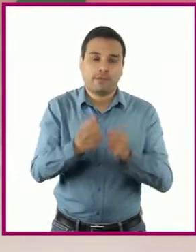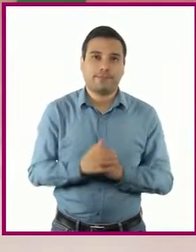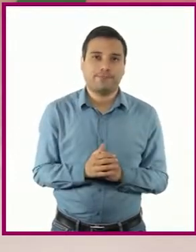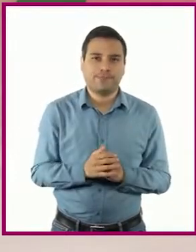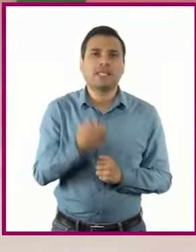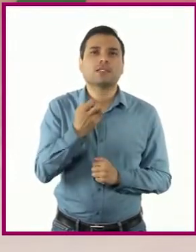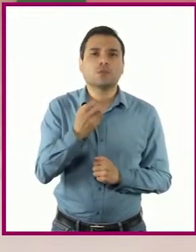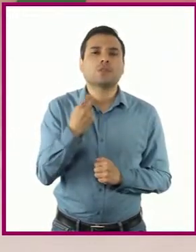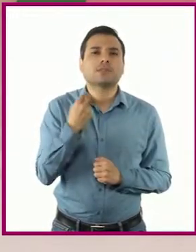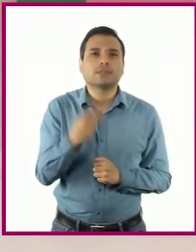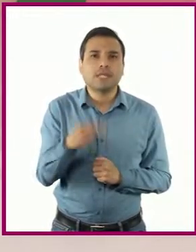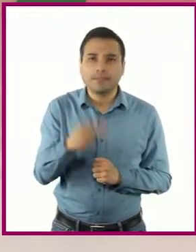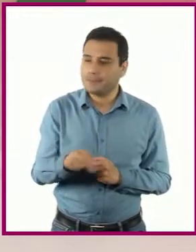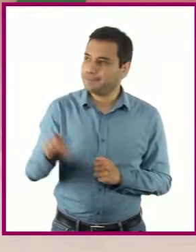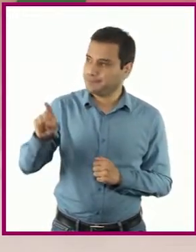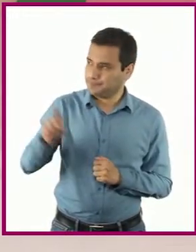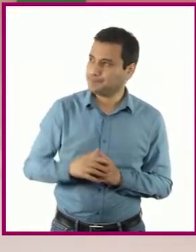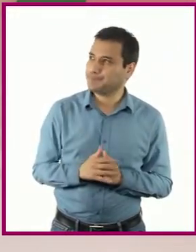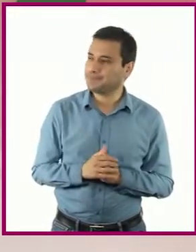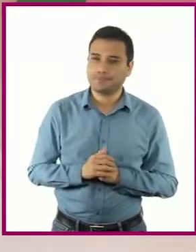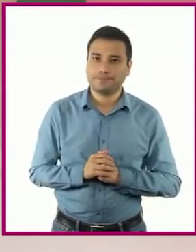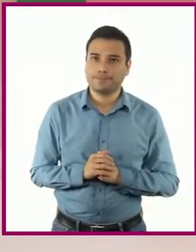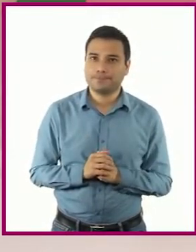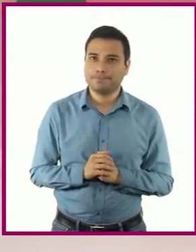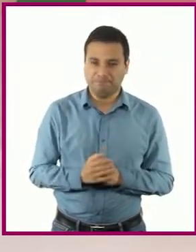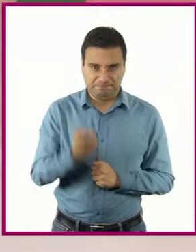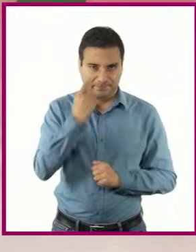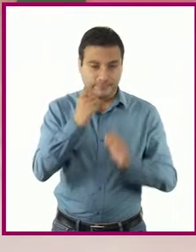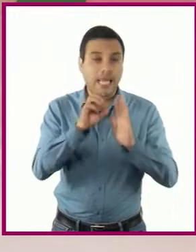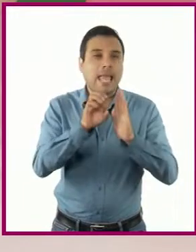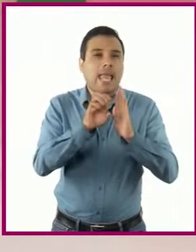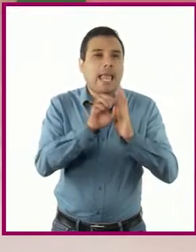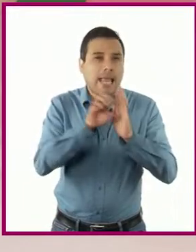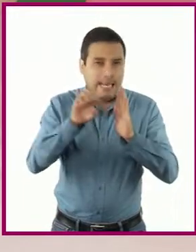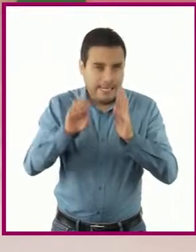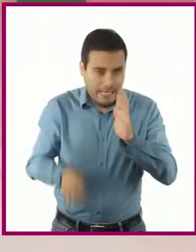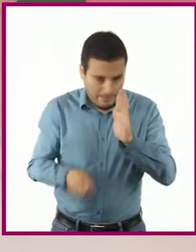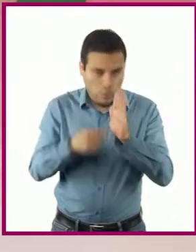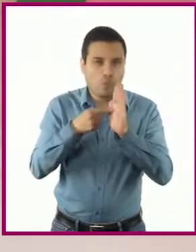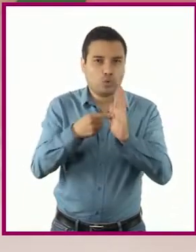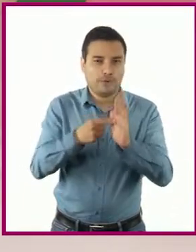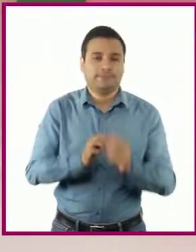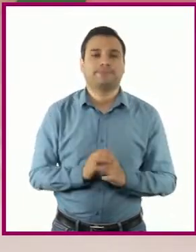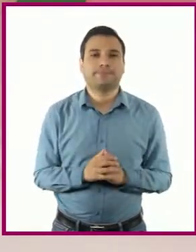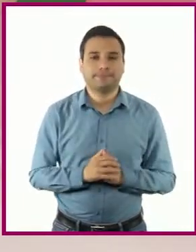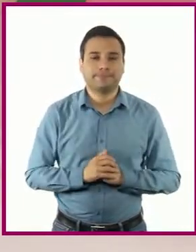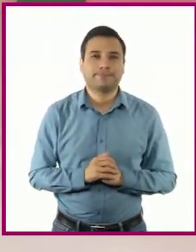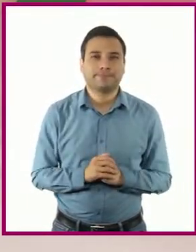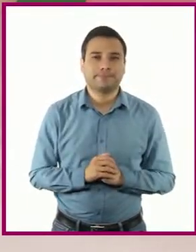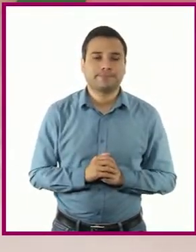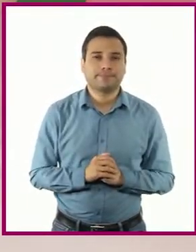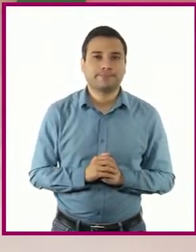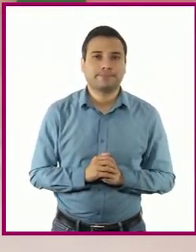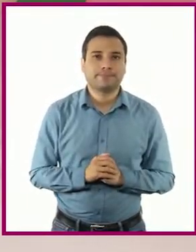se denomina acento gráfico. Veamos algunos ejemplos de palabras con acento gráfico.